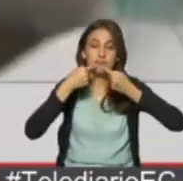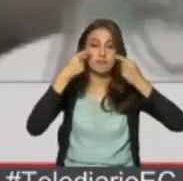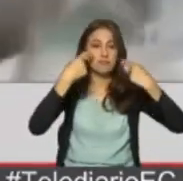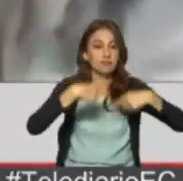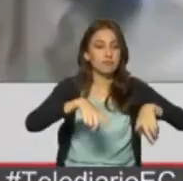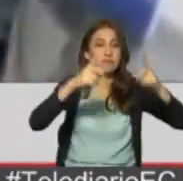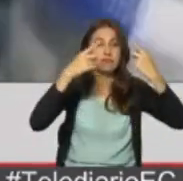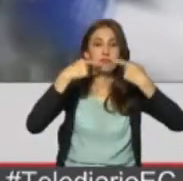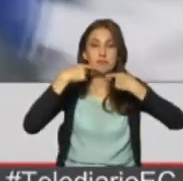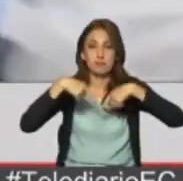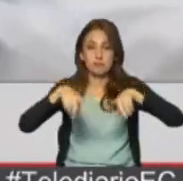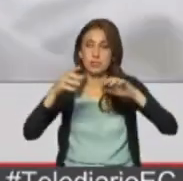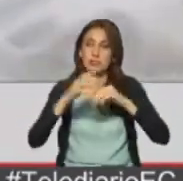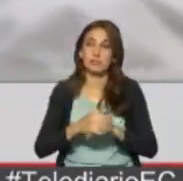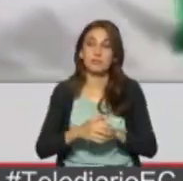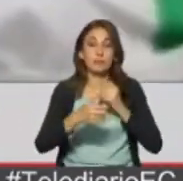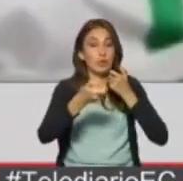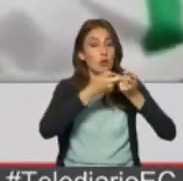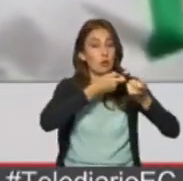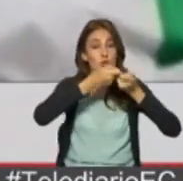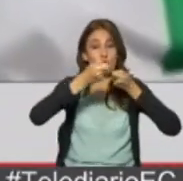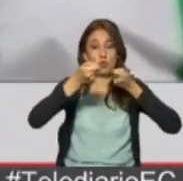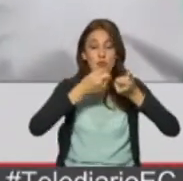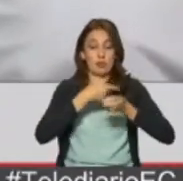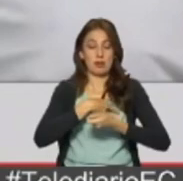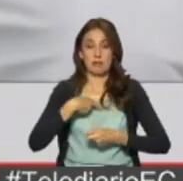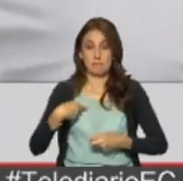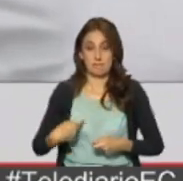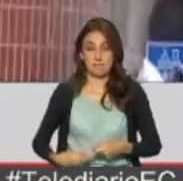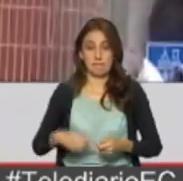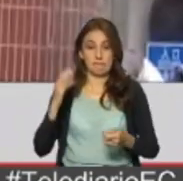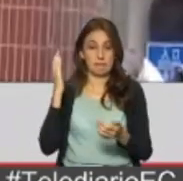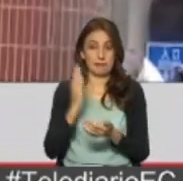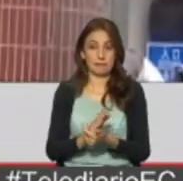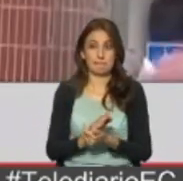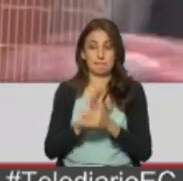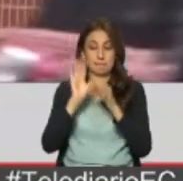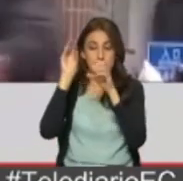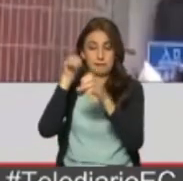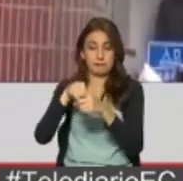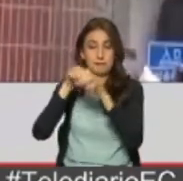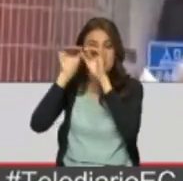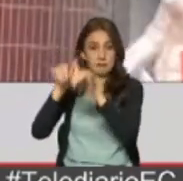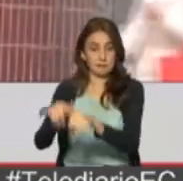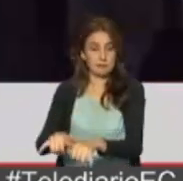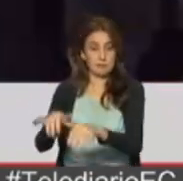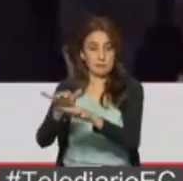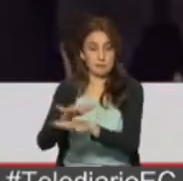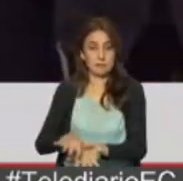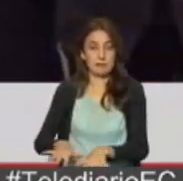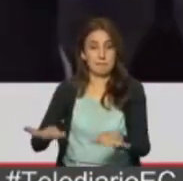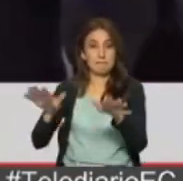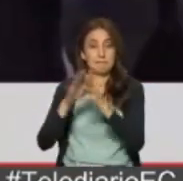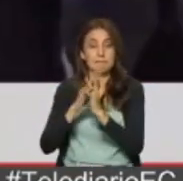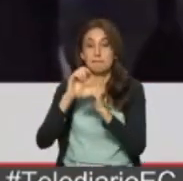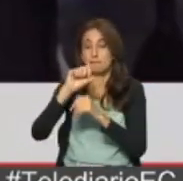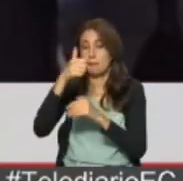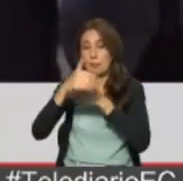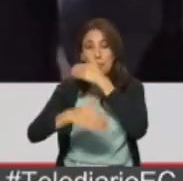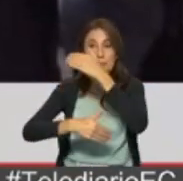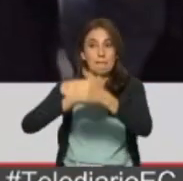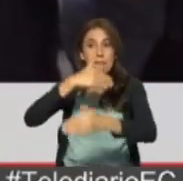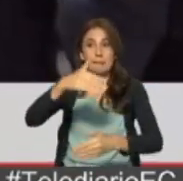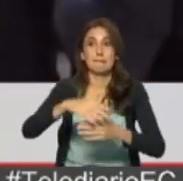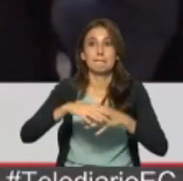autoridades oficiales. La medida china de exhortar a la población a que permanezca en estos procesos de